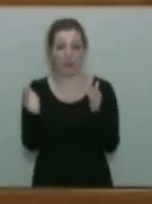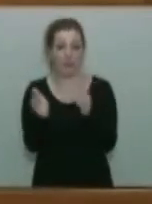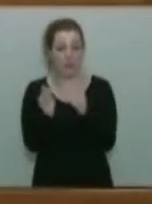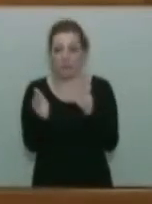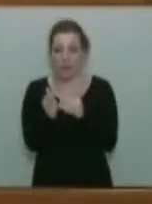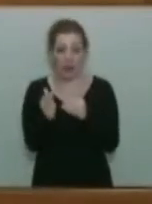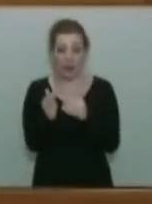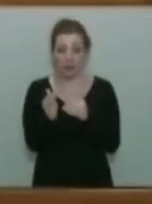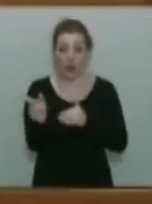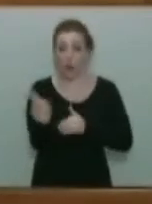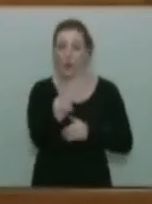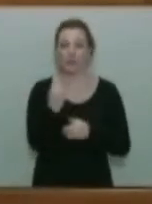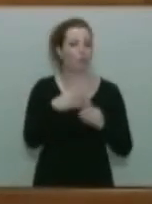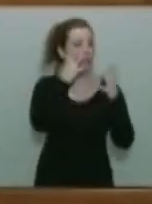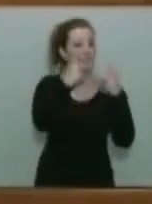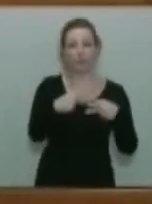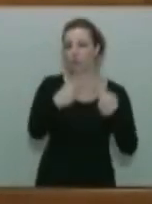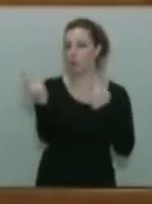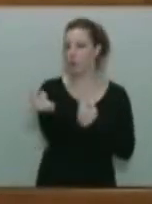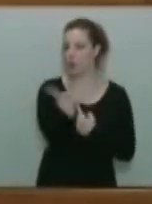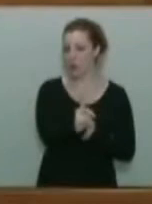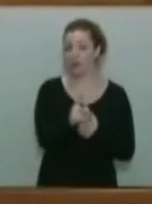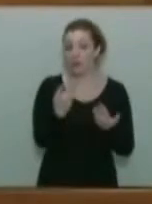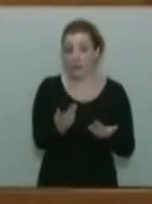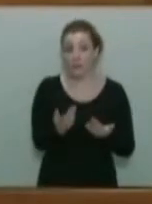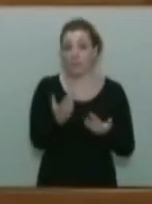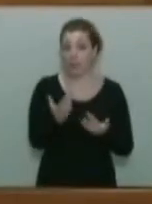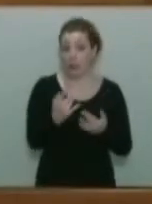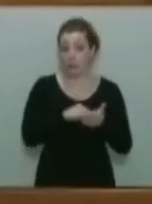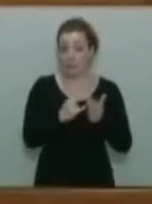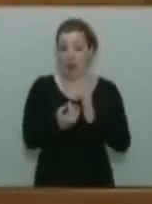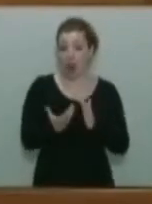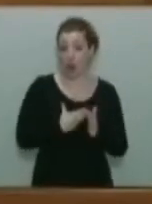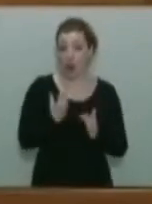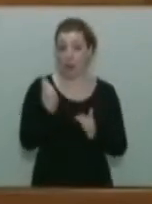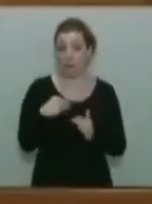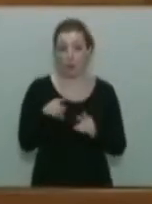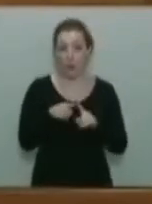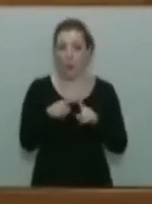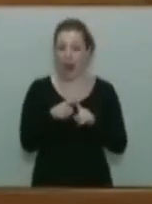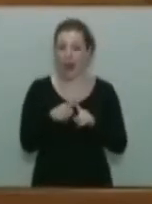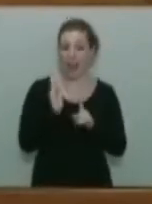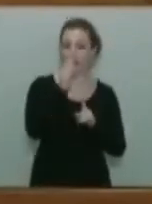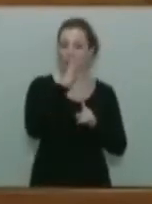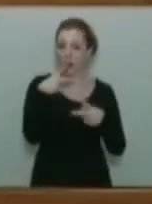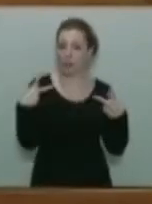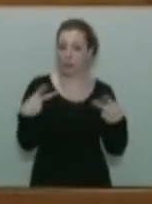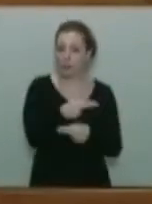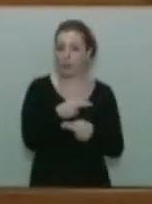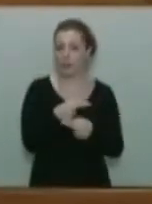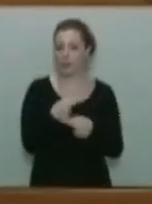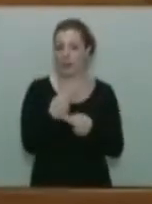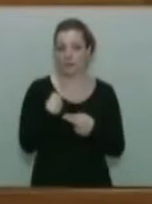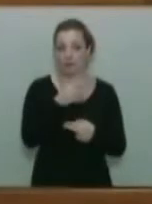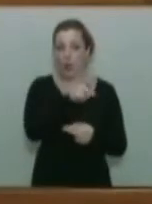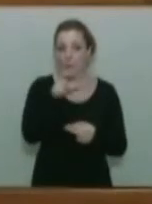administraciones públicas. Otra cosa es que los planes de empleo local, con ese efecto paliativo, con ese efecto, digamos, de mantener las constantes vitales de esas